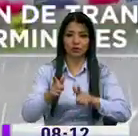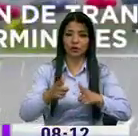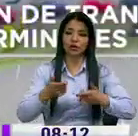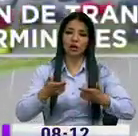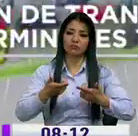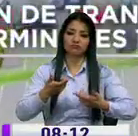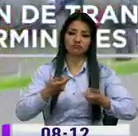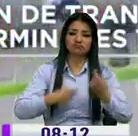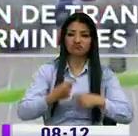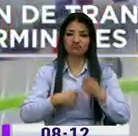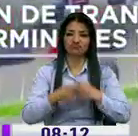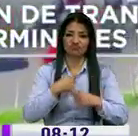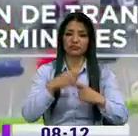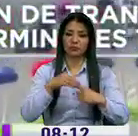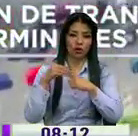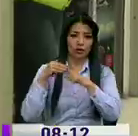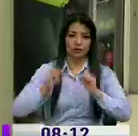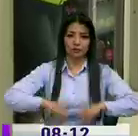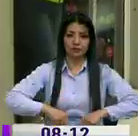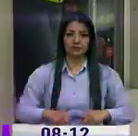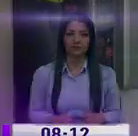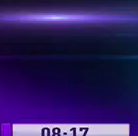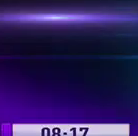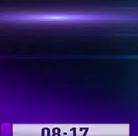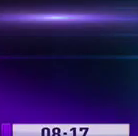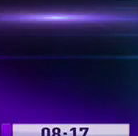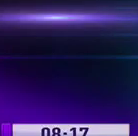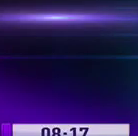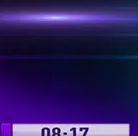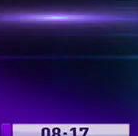prioridades. Informó Javier Rosero.